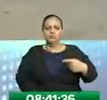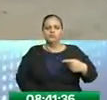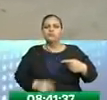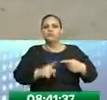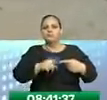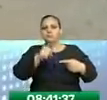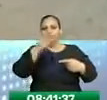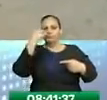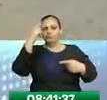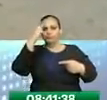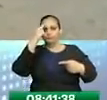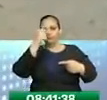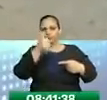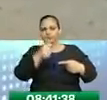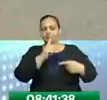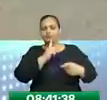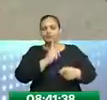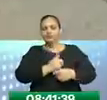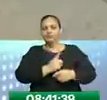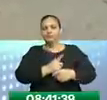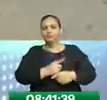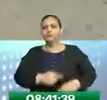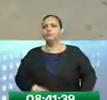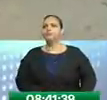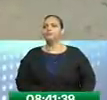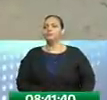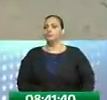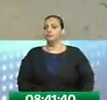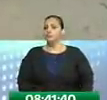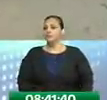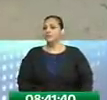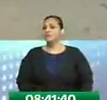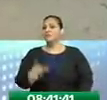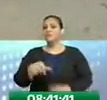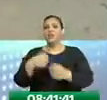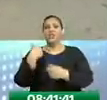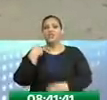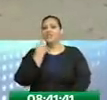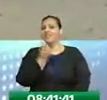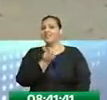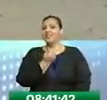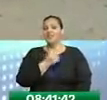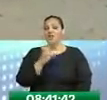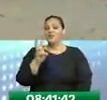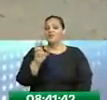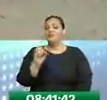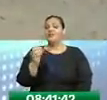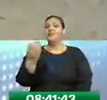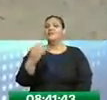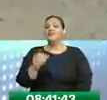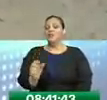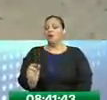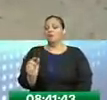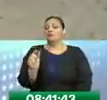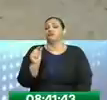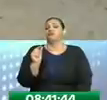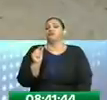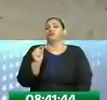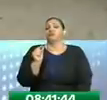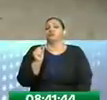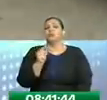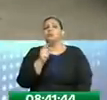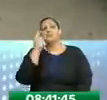razón usted. ¿Qué sucede? Las personas a veces salen con 60 centavos, lo justo, para hacer sus actividades, para salir, ¿no?, de su